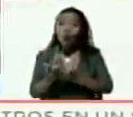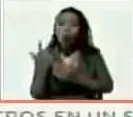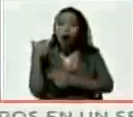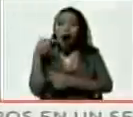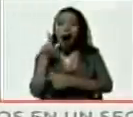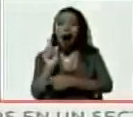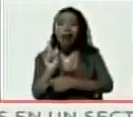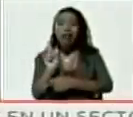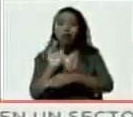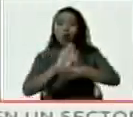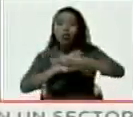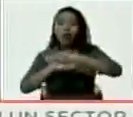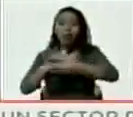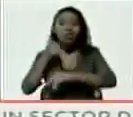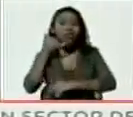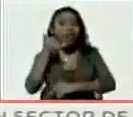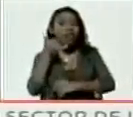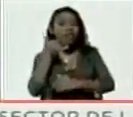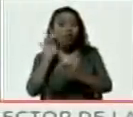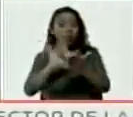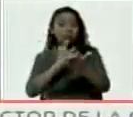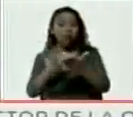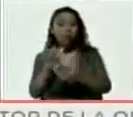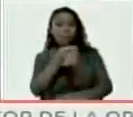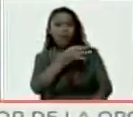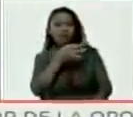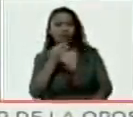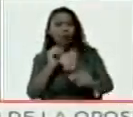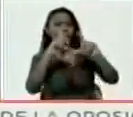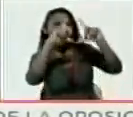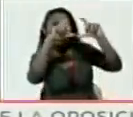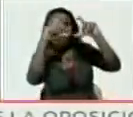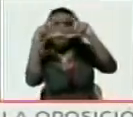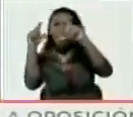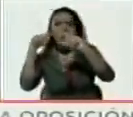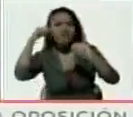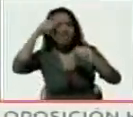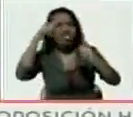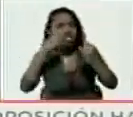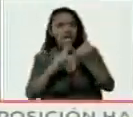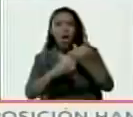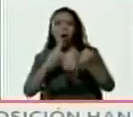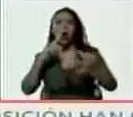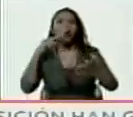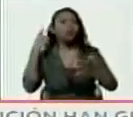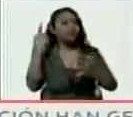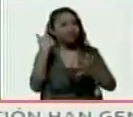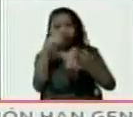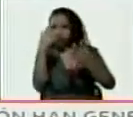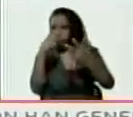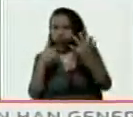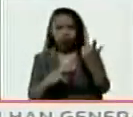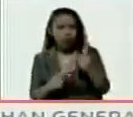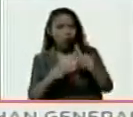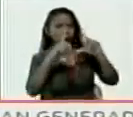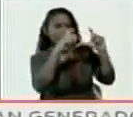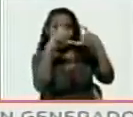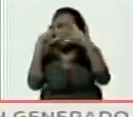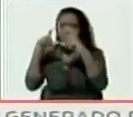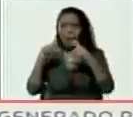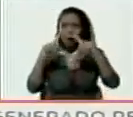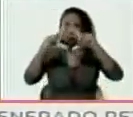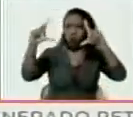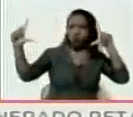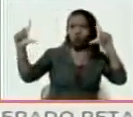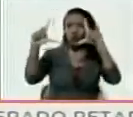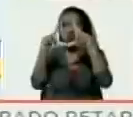de los llamados teléfonos inteligentes con los que perfectamente hubieran podido tomar video, fotografía, distintos ángulos y distintos planos.